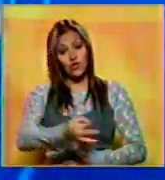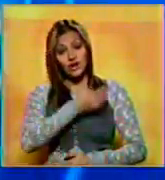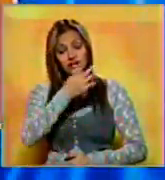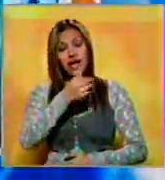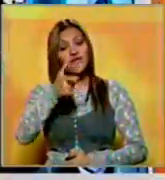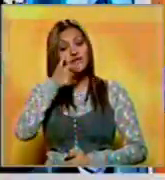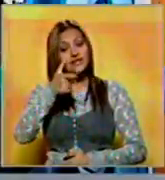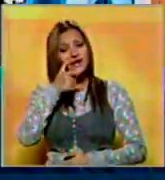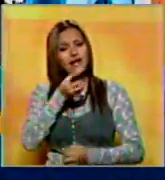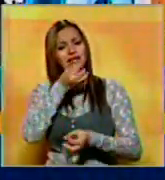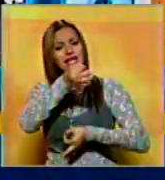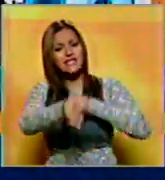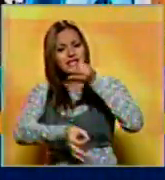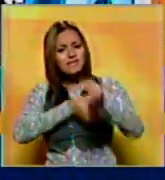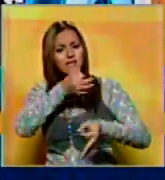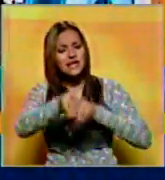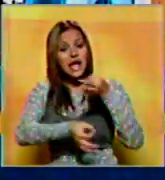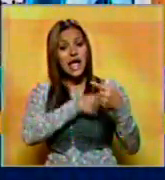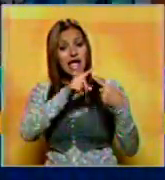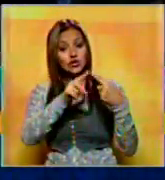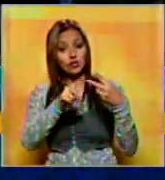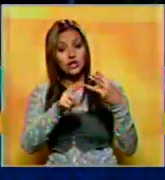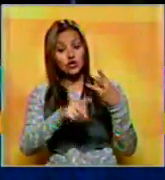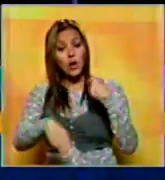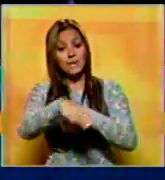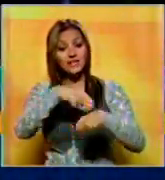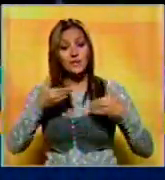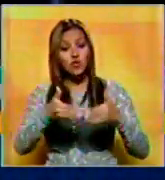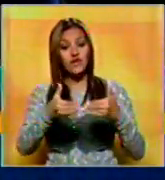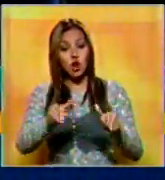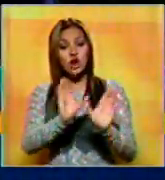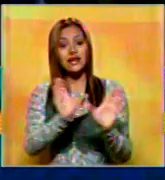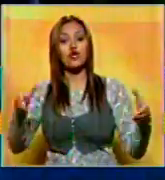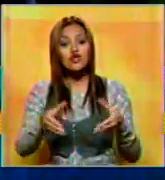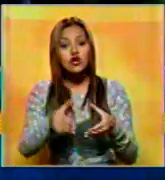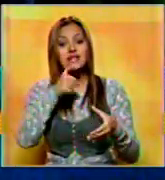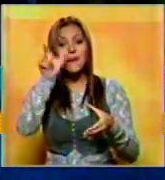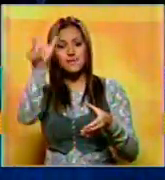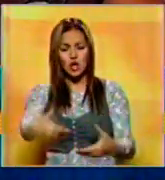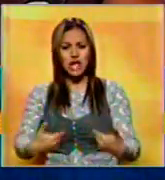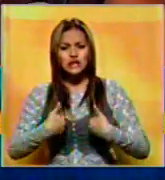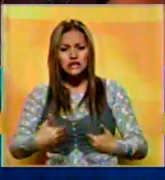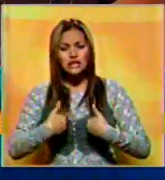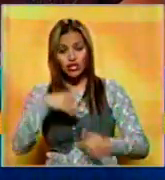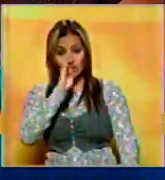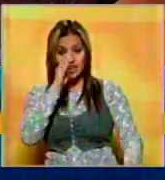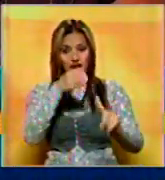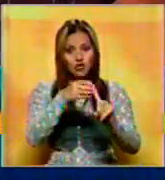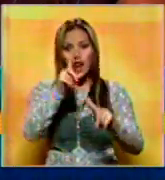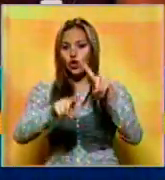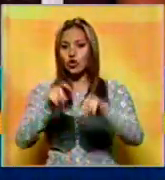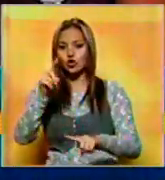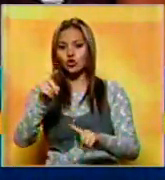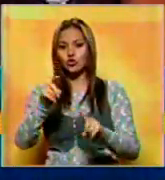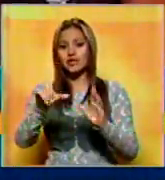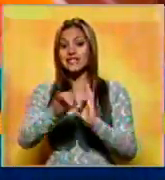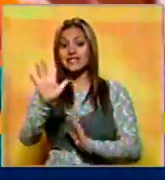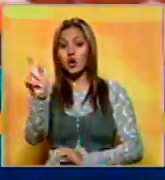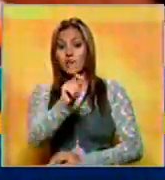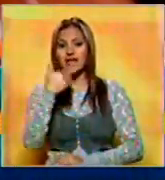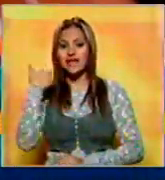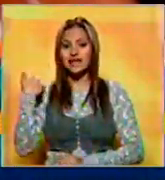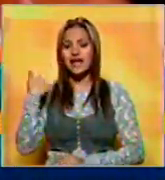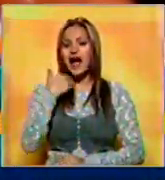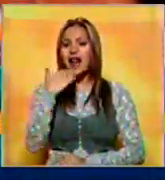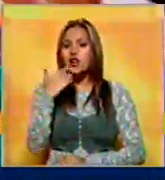La fiscal detalló la actuación del Ministerio Público tras reunirse con víctimas directas e indirectas de los hechos que hace 5 meses